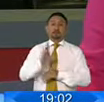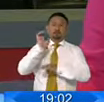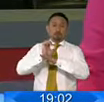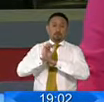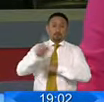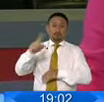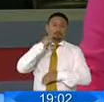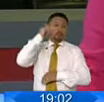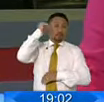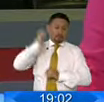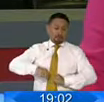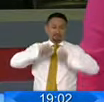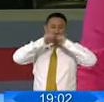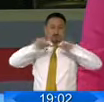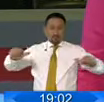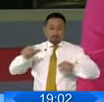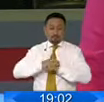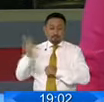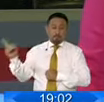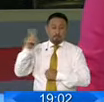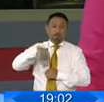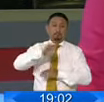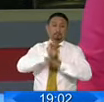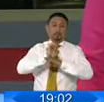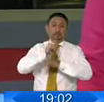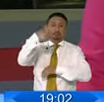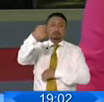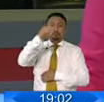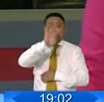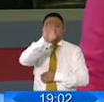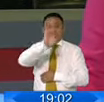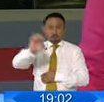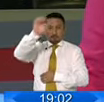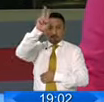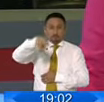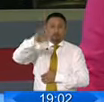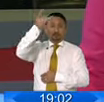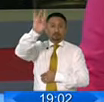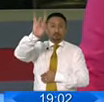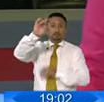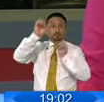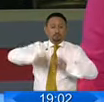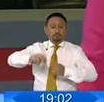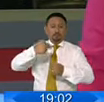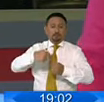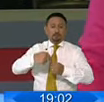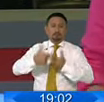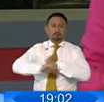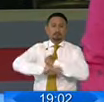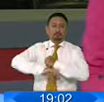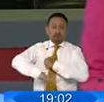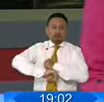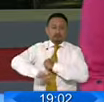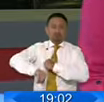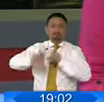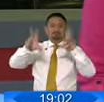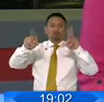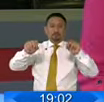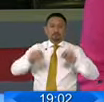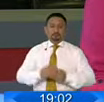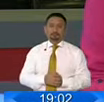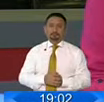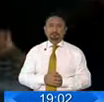Rafael Correa, ha anunciado que retornará al país este próximo 4 de enero de 2018 para participar de la campaña por el no en la consulta